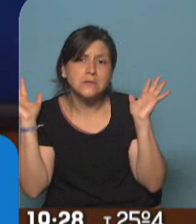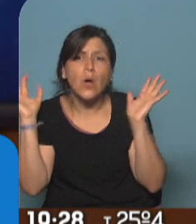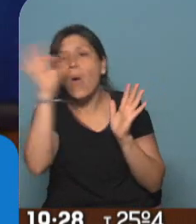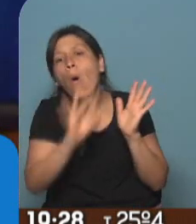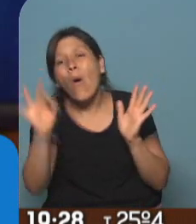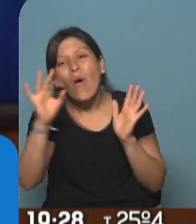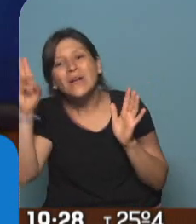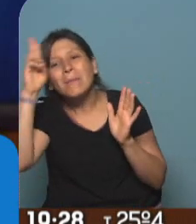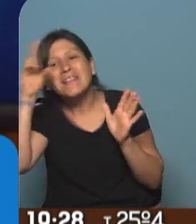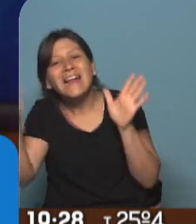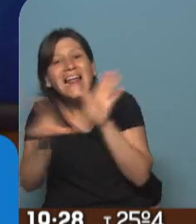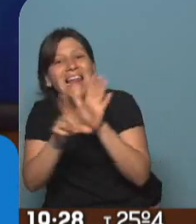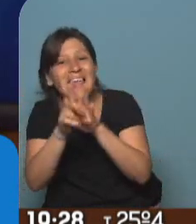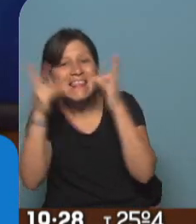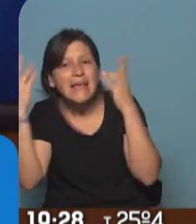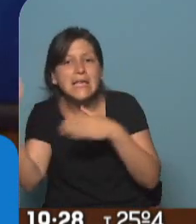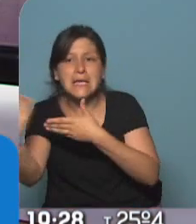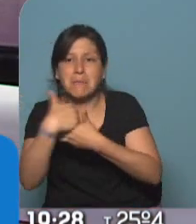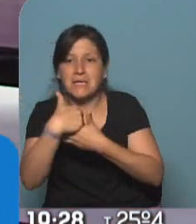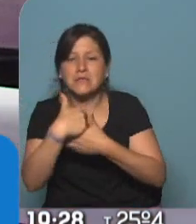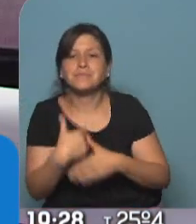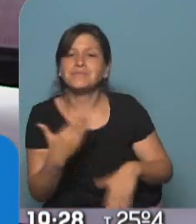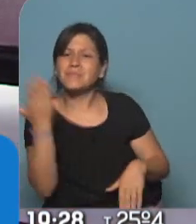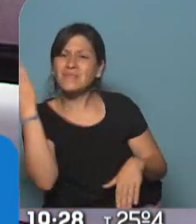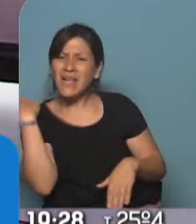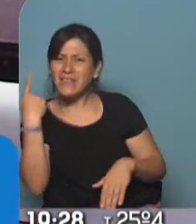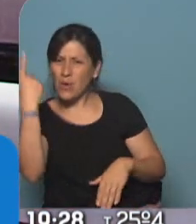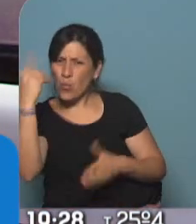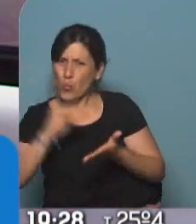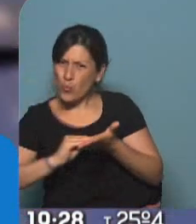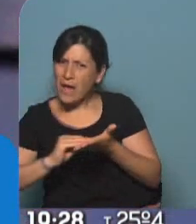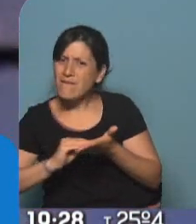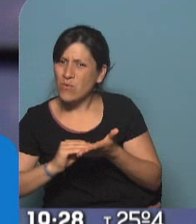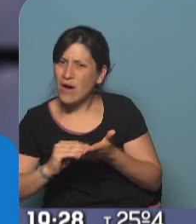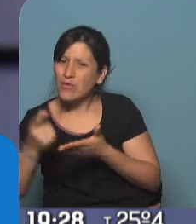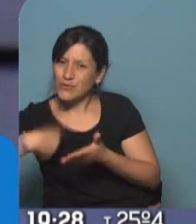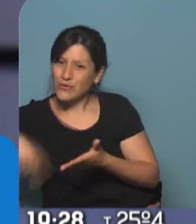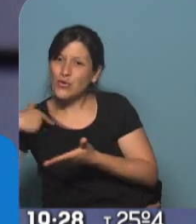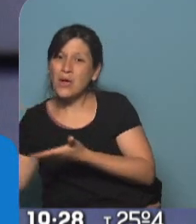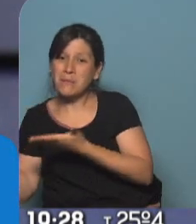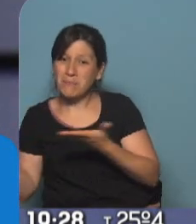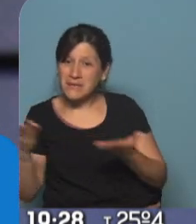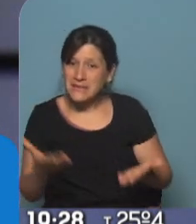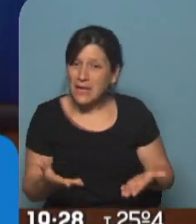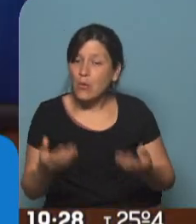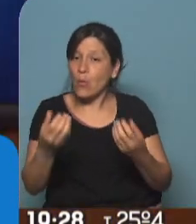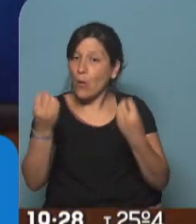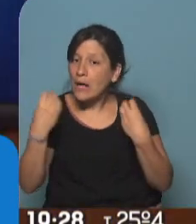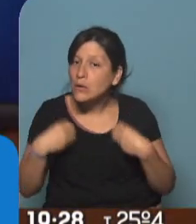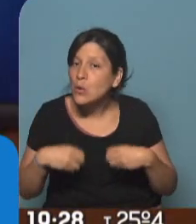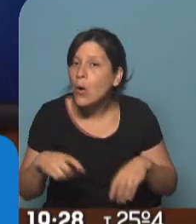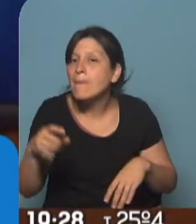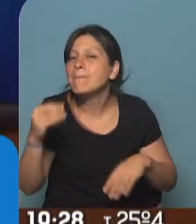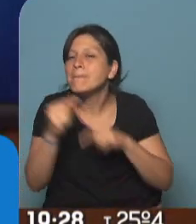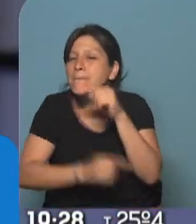ejemplo al expulsarlos efectivamente hace unos días un abogado constitucionalista que estuvo aquí como invitado cuando comenzó a surgir esta posibilidad de expulsar